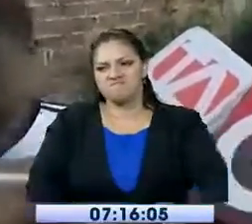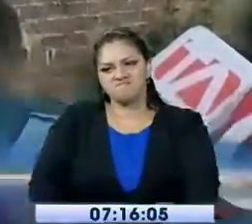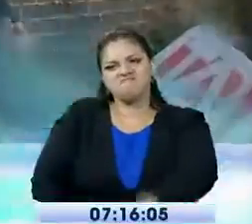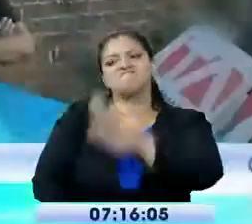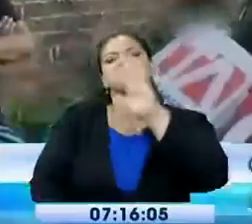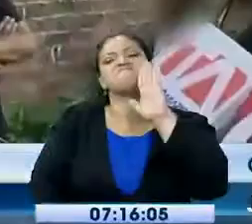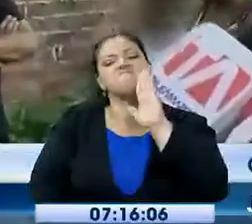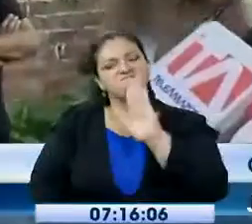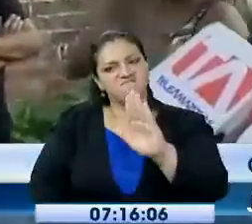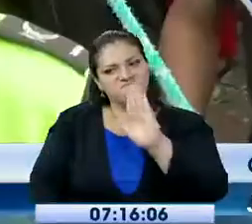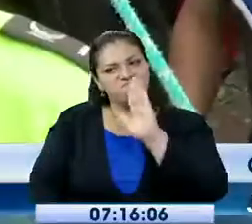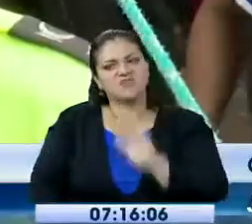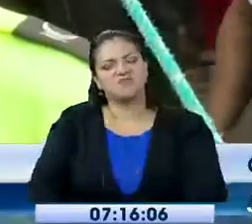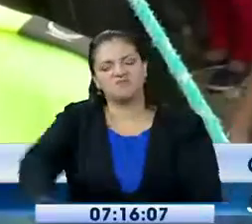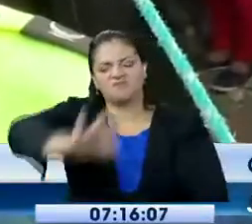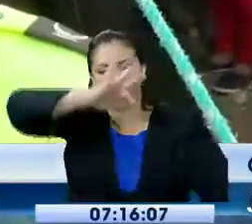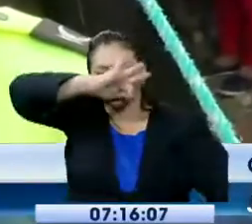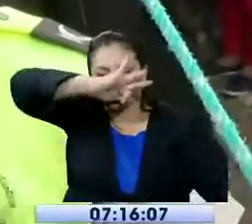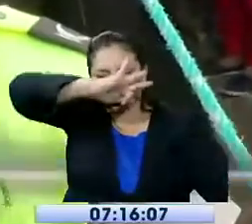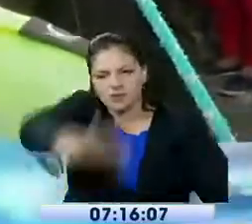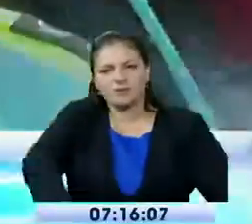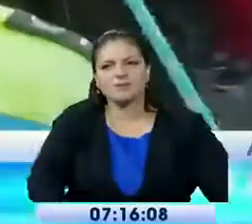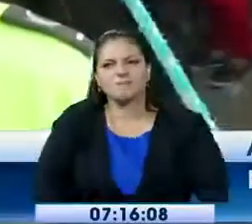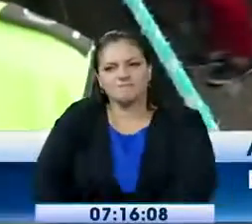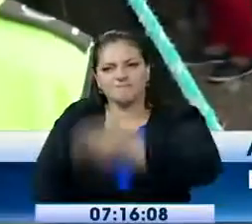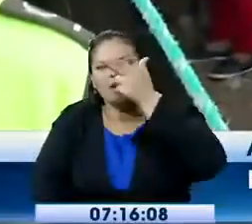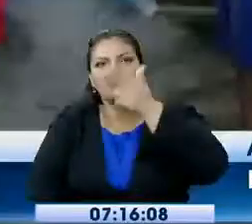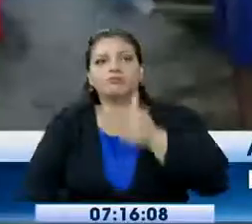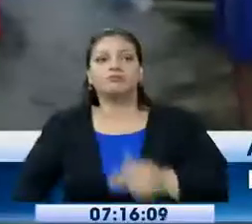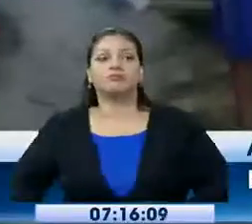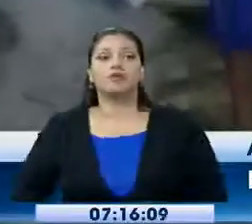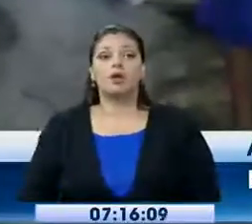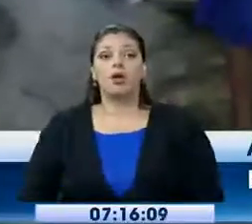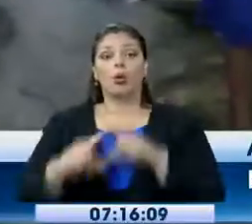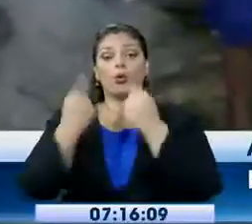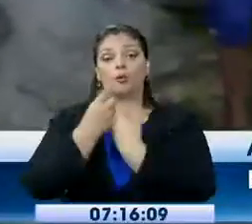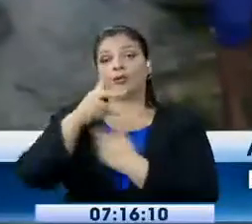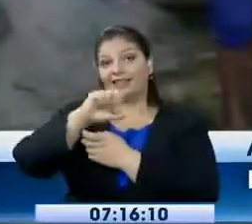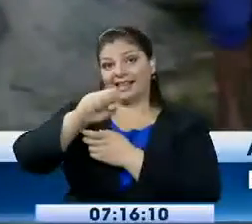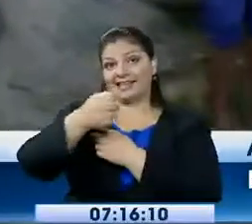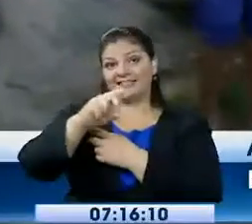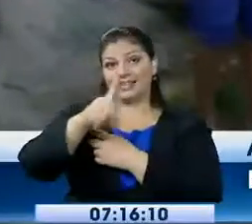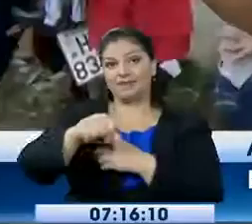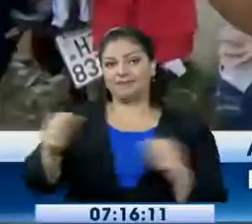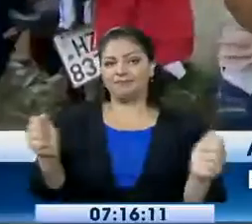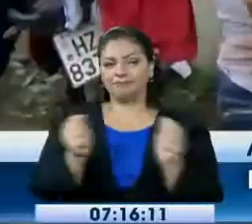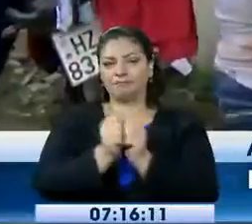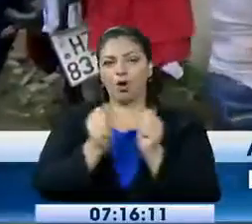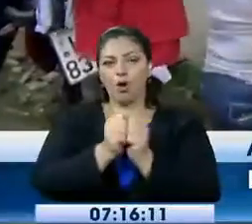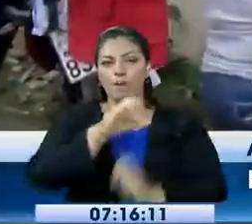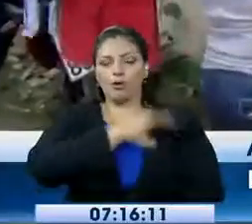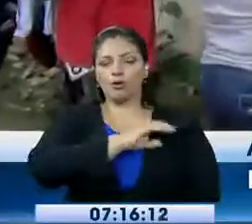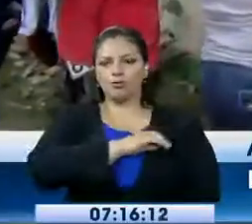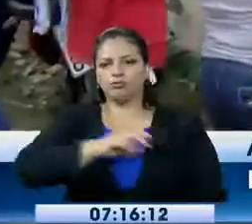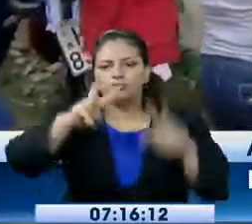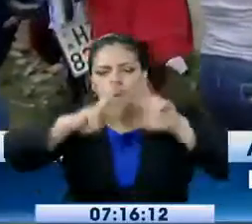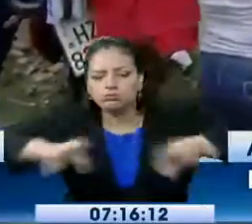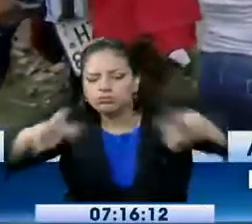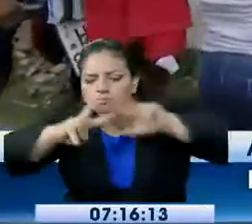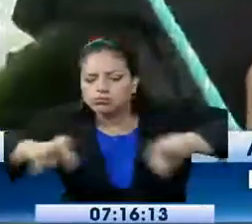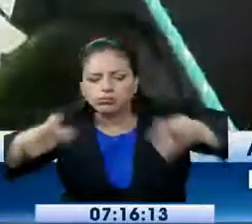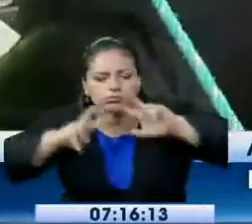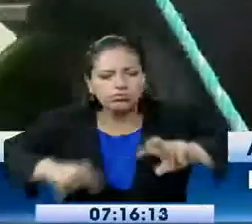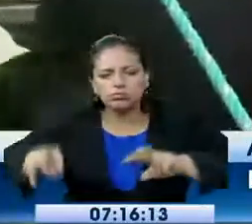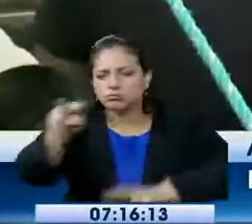daría en alta mar. Agentes de la DINASED y criminalística recabaron información y levantaron indicios. El cadáver